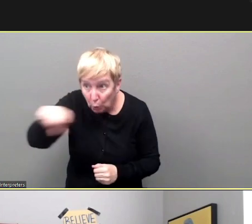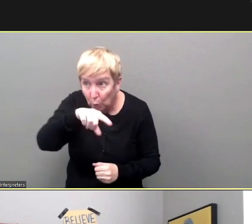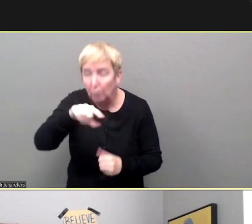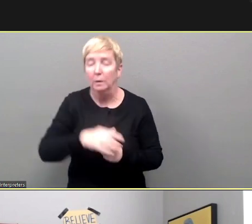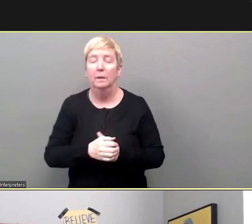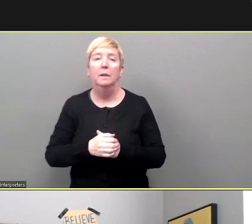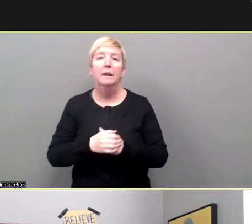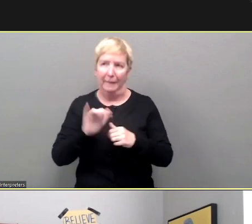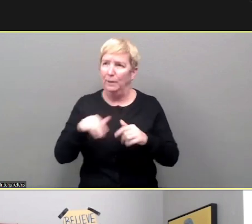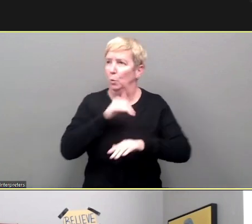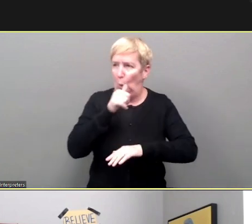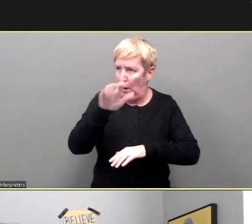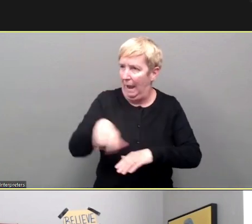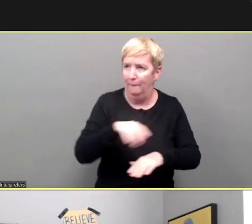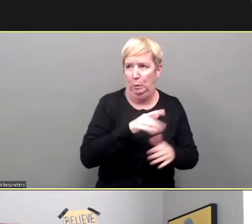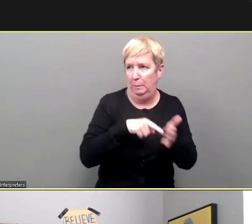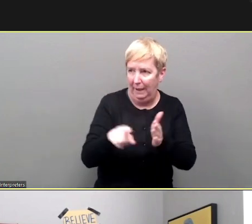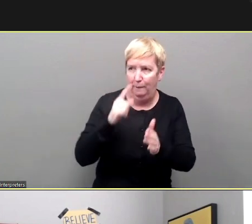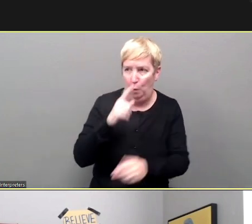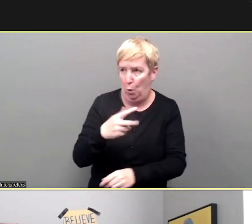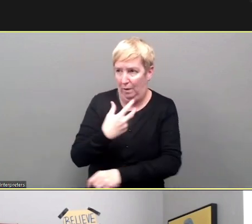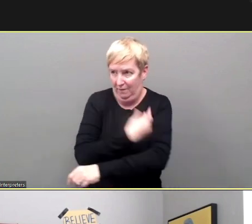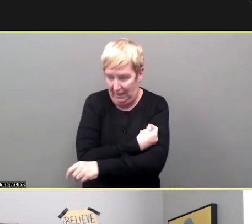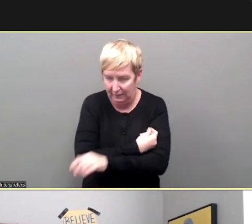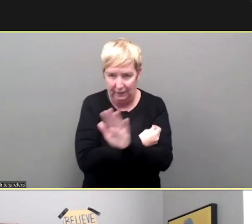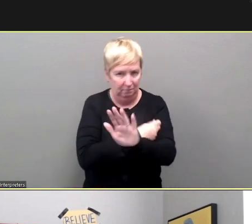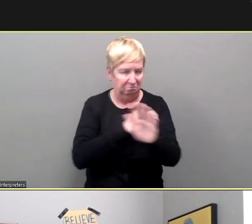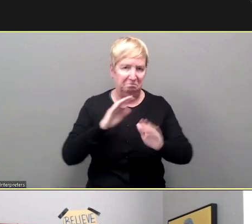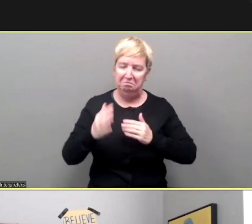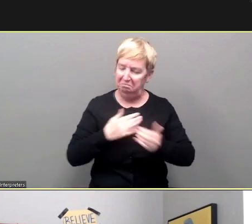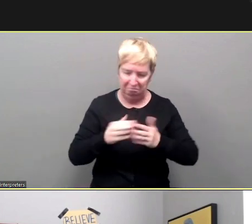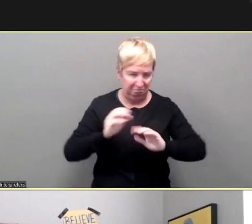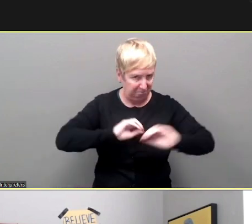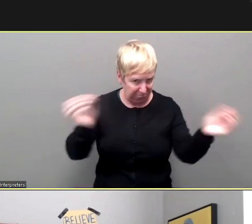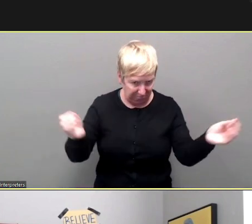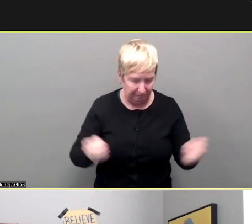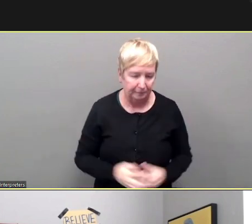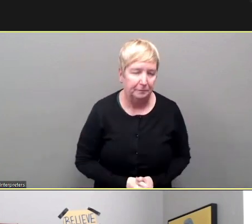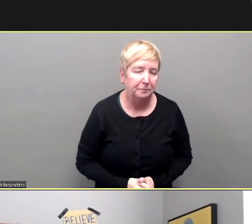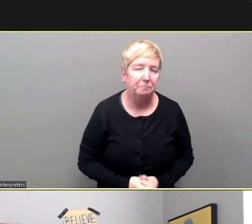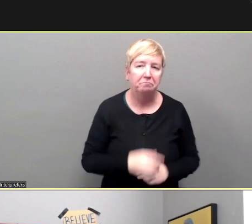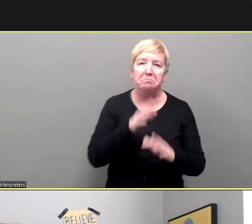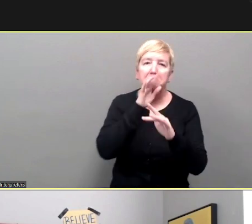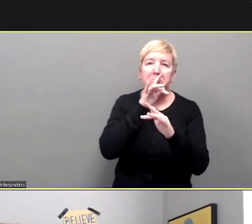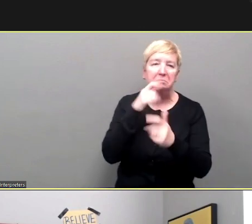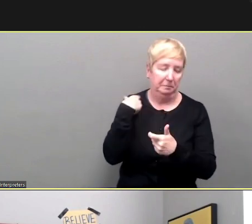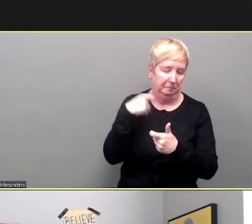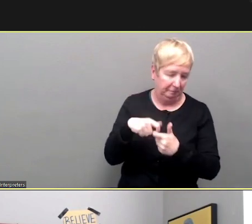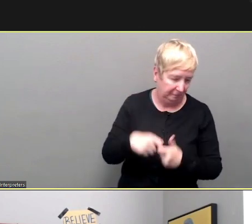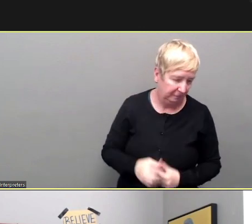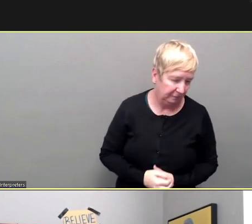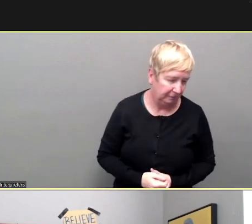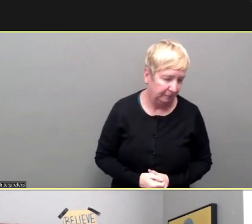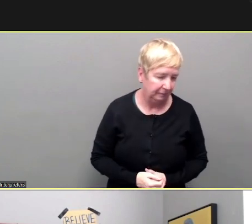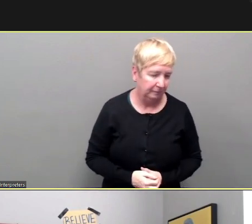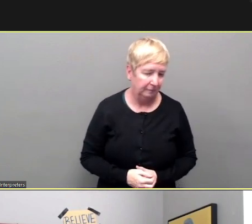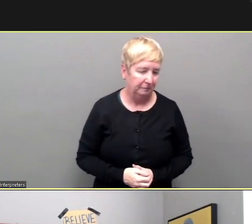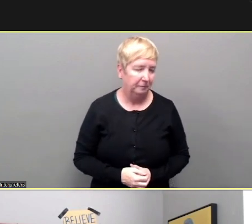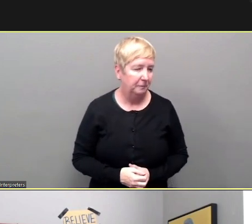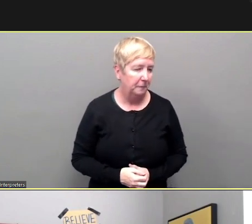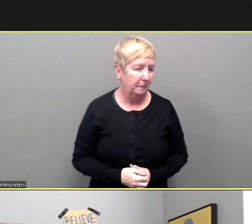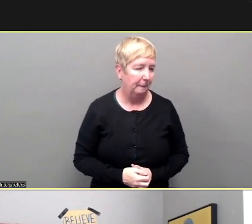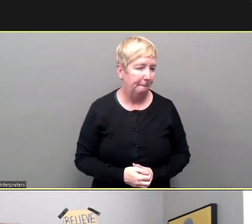Nuestro objetivo es asegurarnos de todos niños pueden tener acceso gratis.